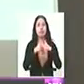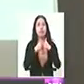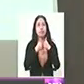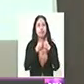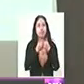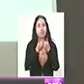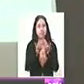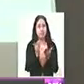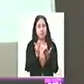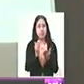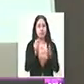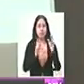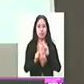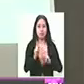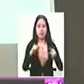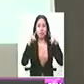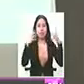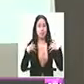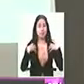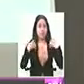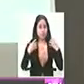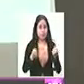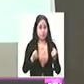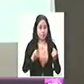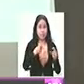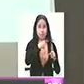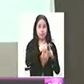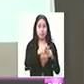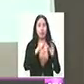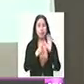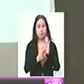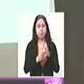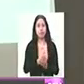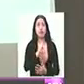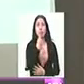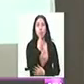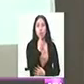los recuperados, los casos positivos y